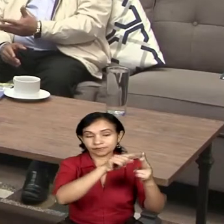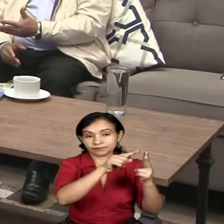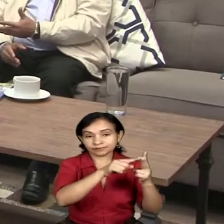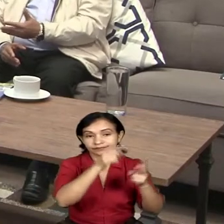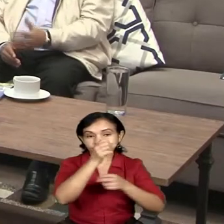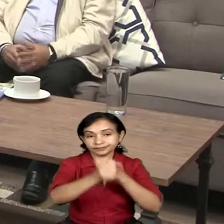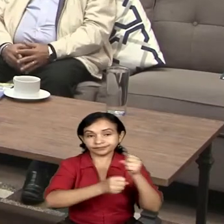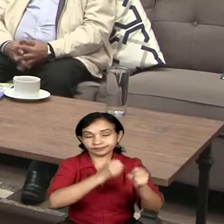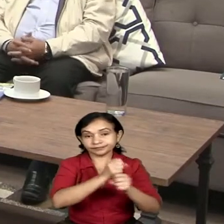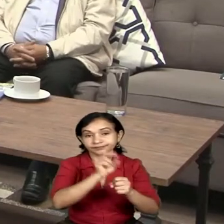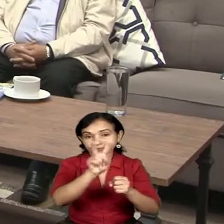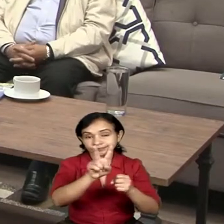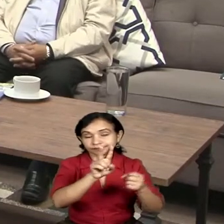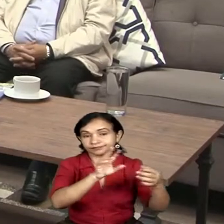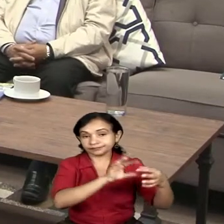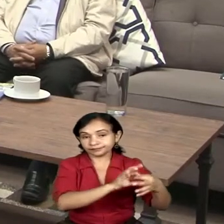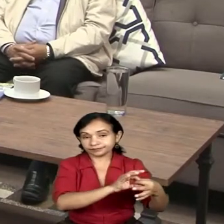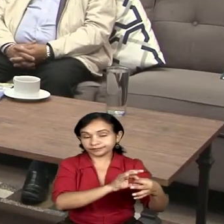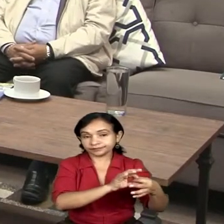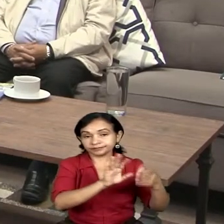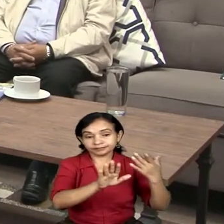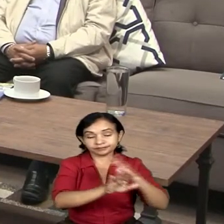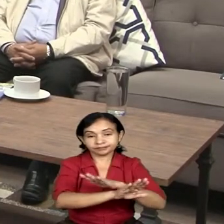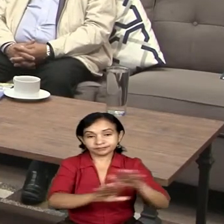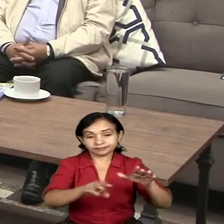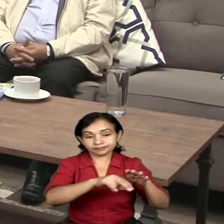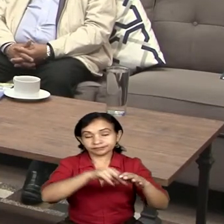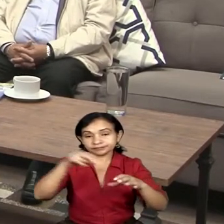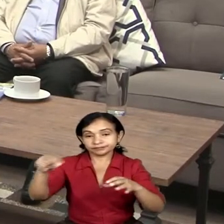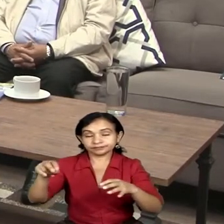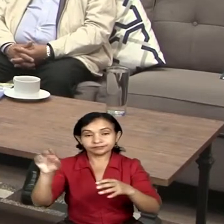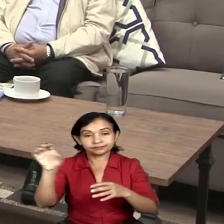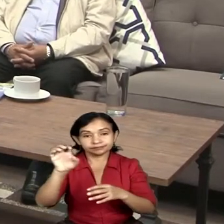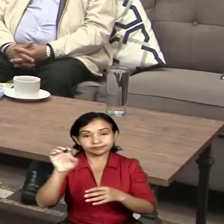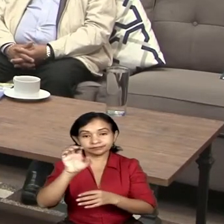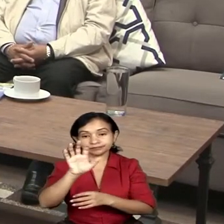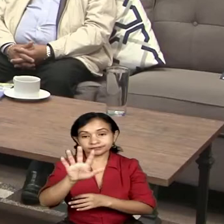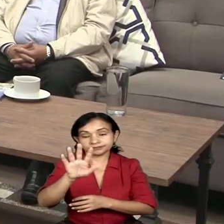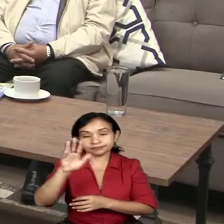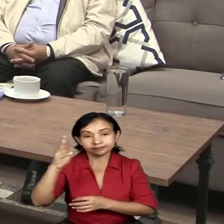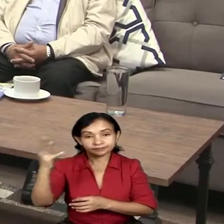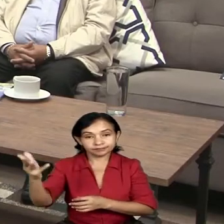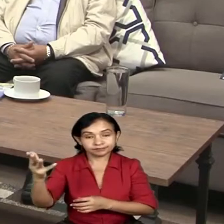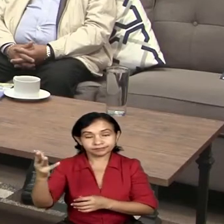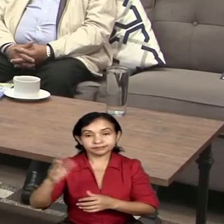2 años juntos. Sale en enero del 59.